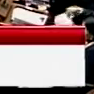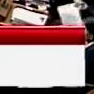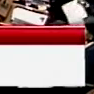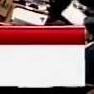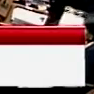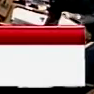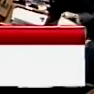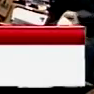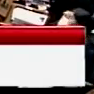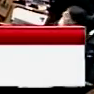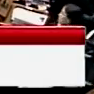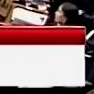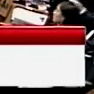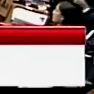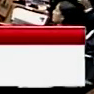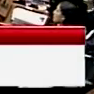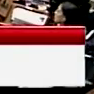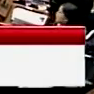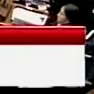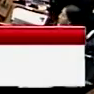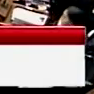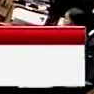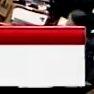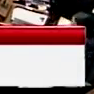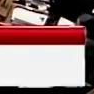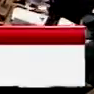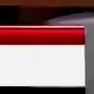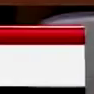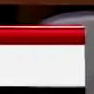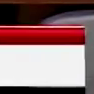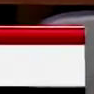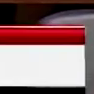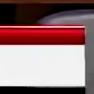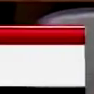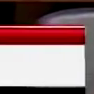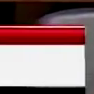Muchas gracias, presidente. Quiero saludar la presencia del primer...